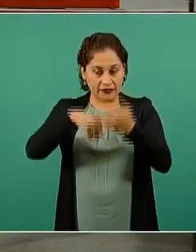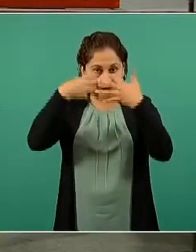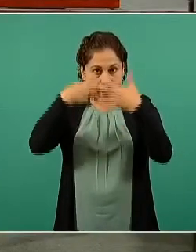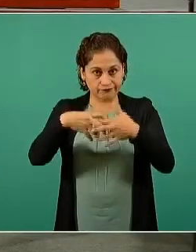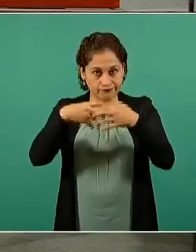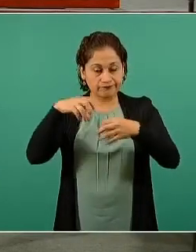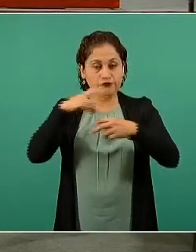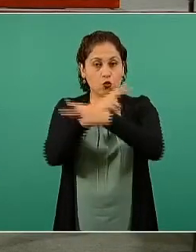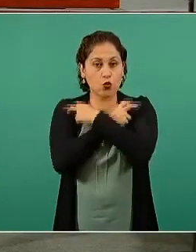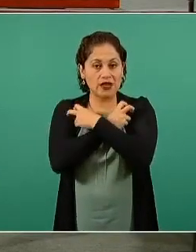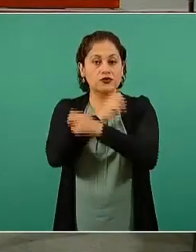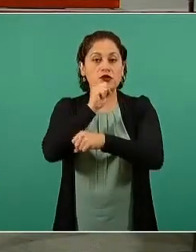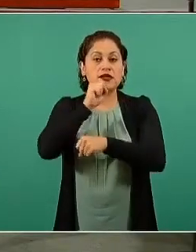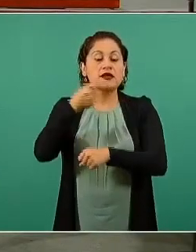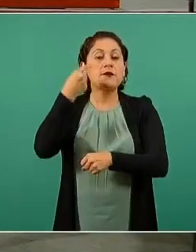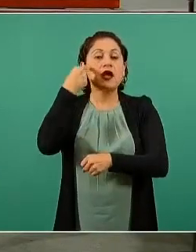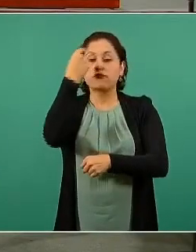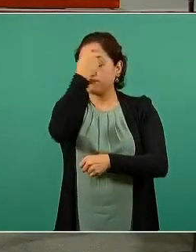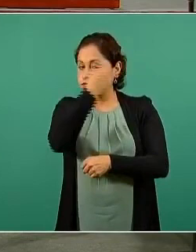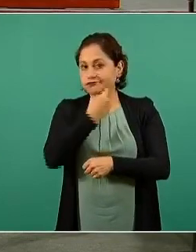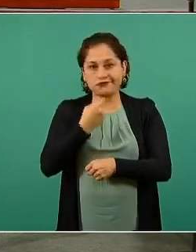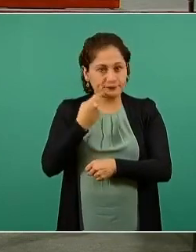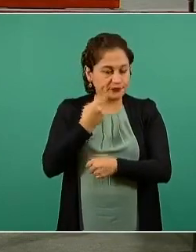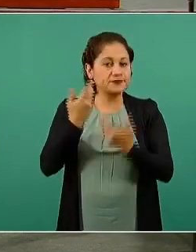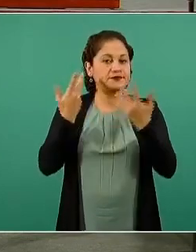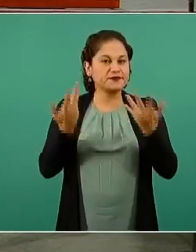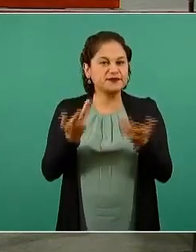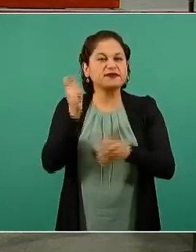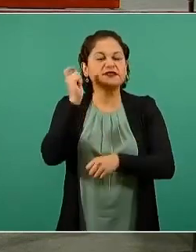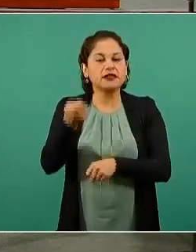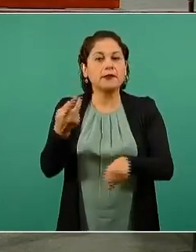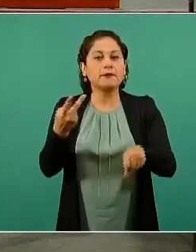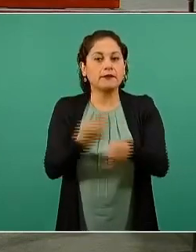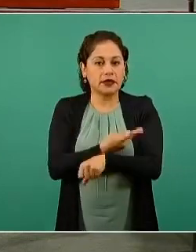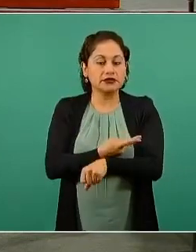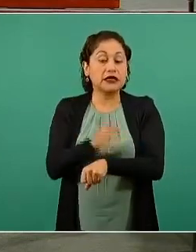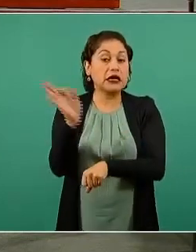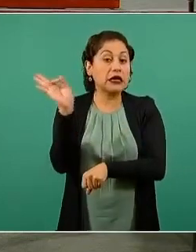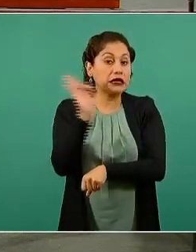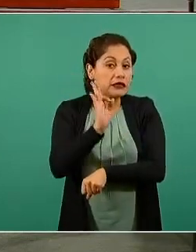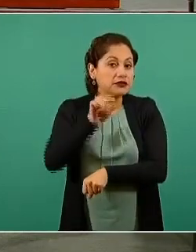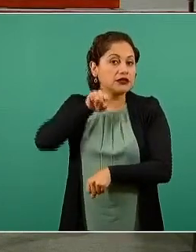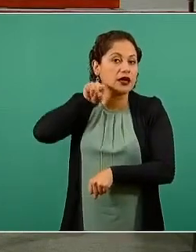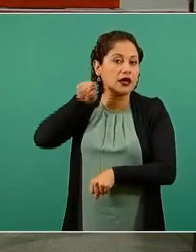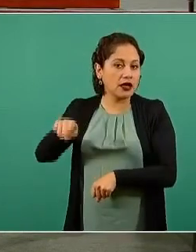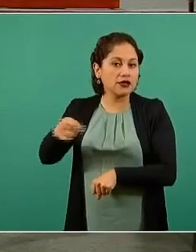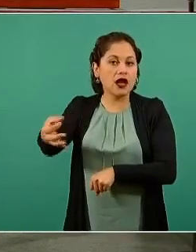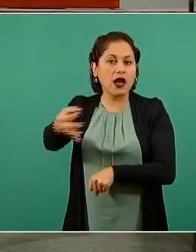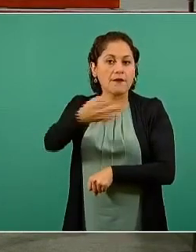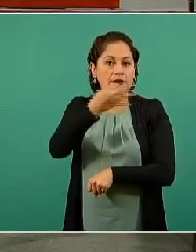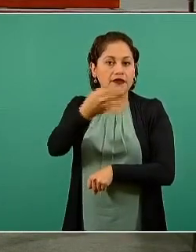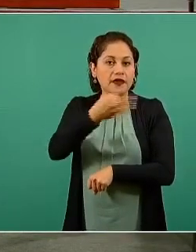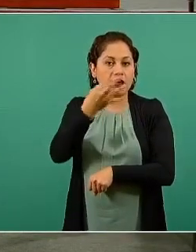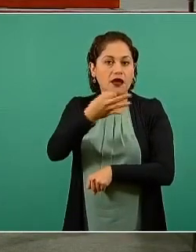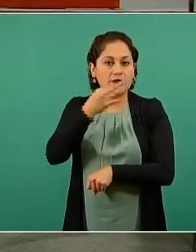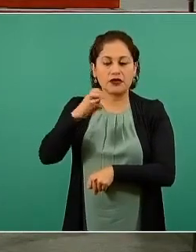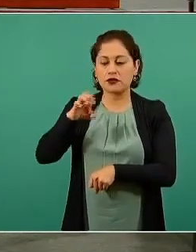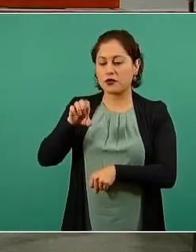inmunosupresión. Es posible que esto se deba al uso de dosis muy altas de medicamentos